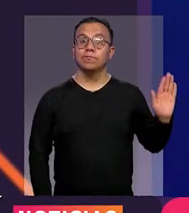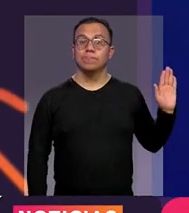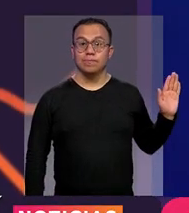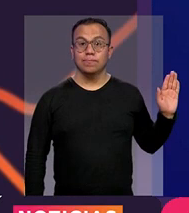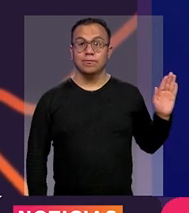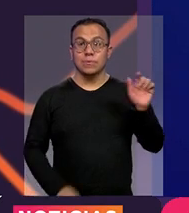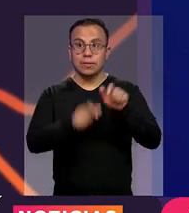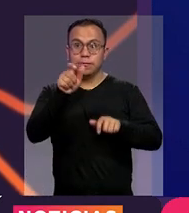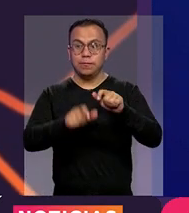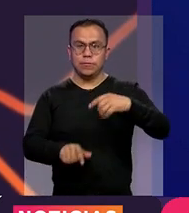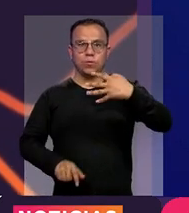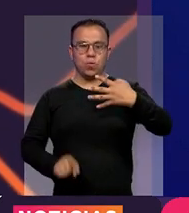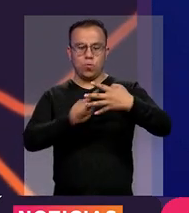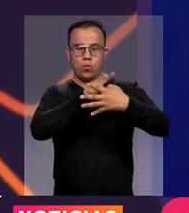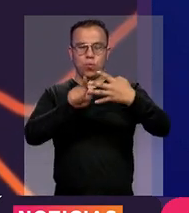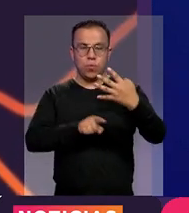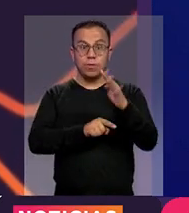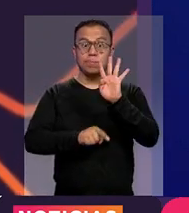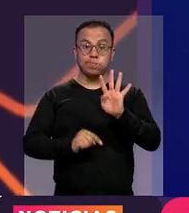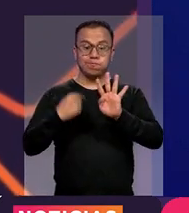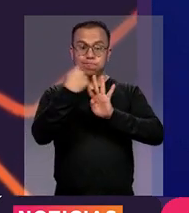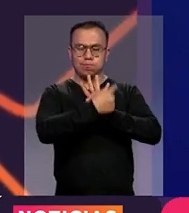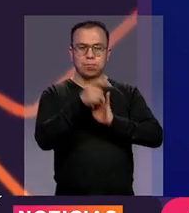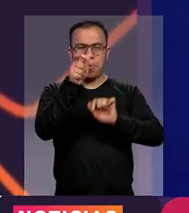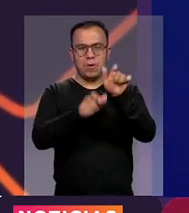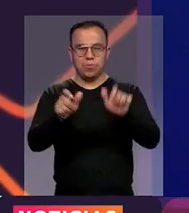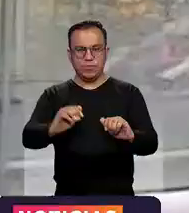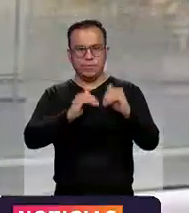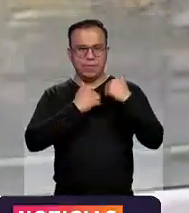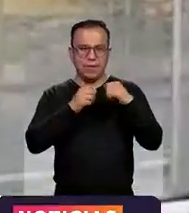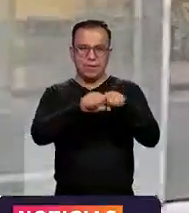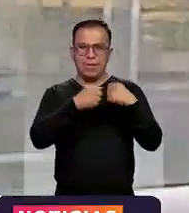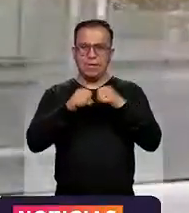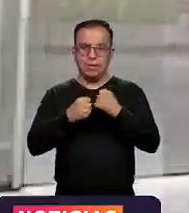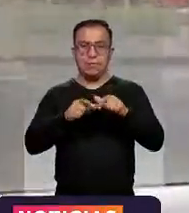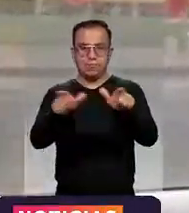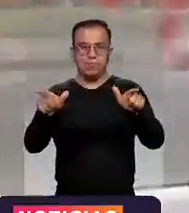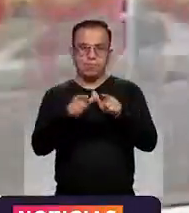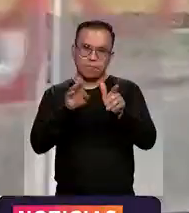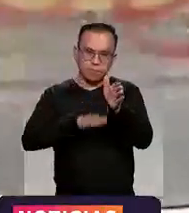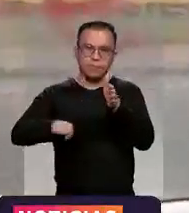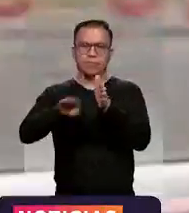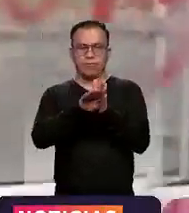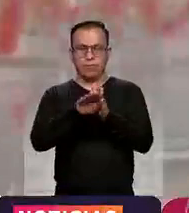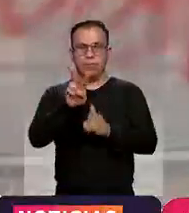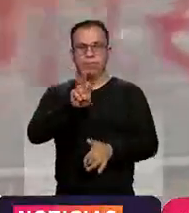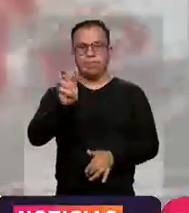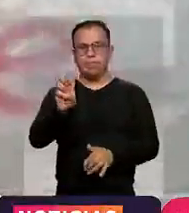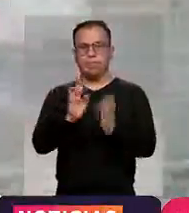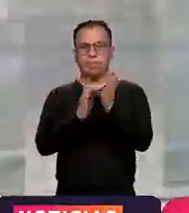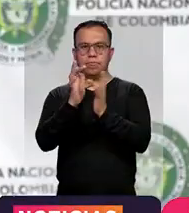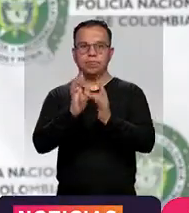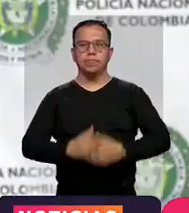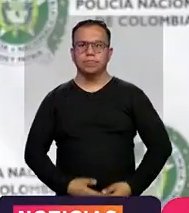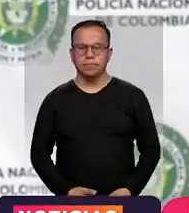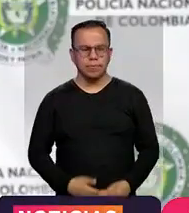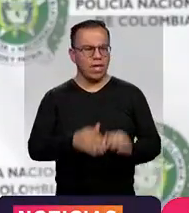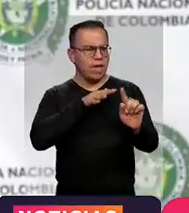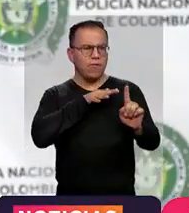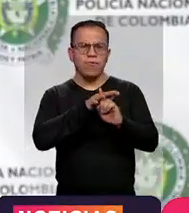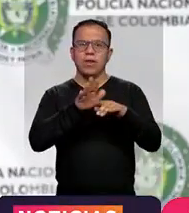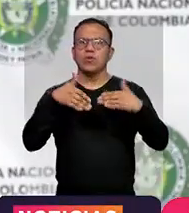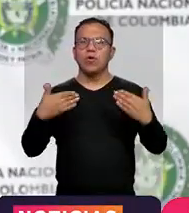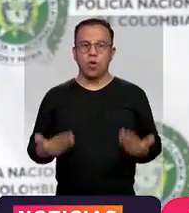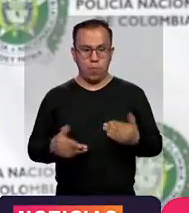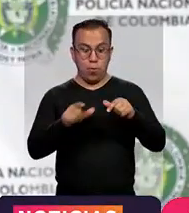Estas son las cuatro personas quienes serían los responsables de vandalismo en estaciones de Transmilenio el 28 de abril. Afectan en